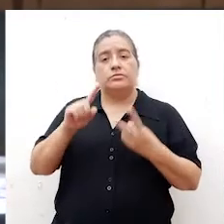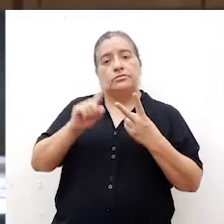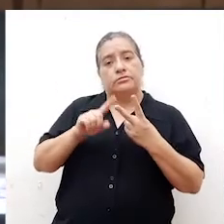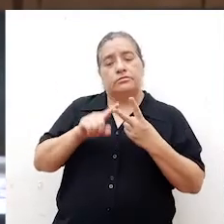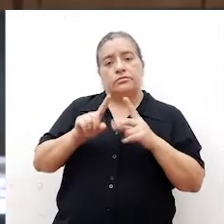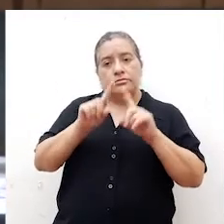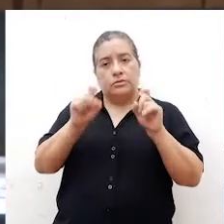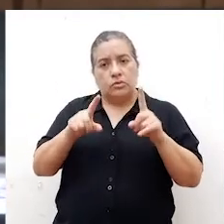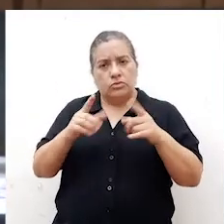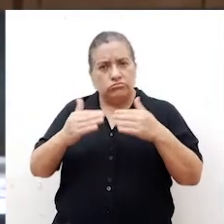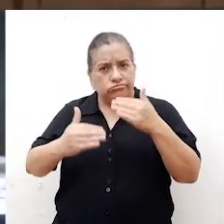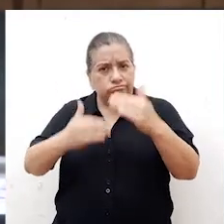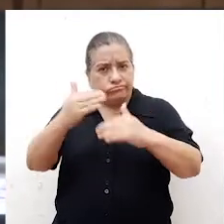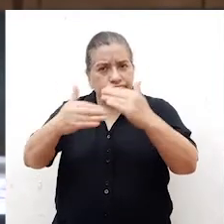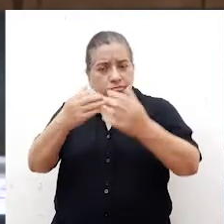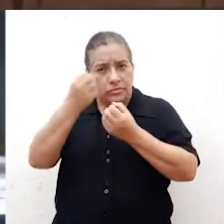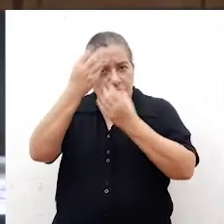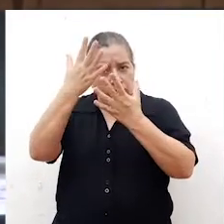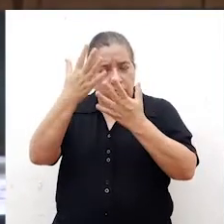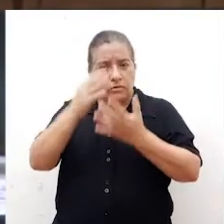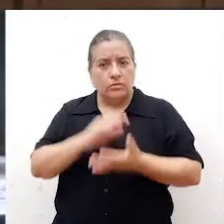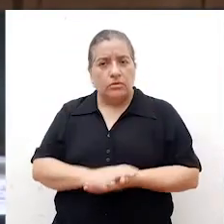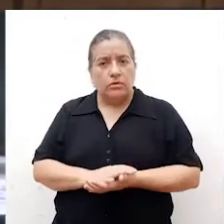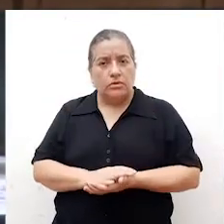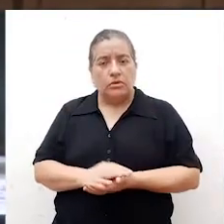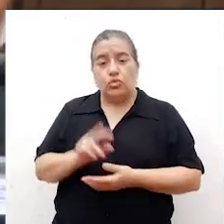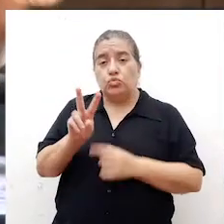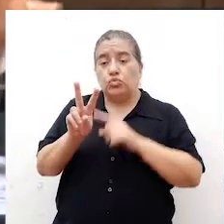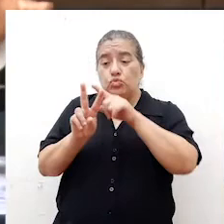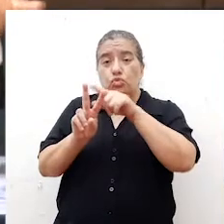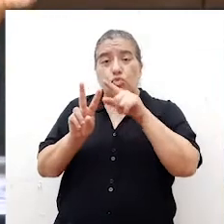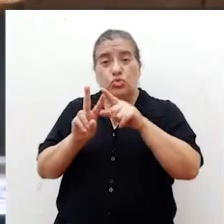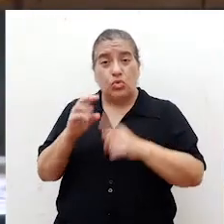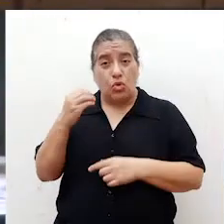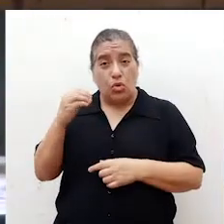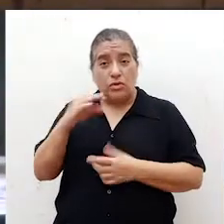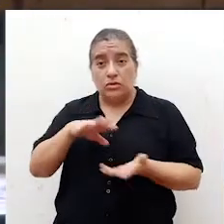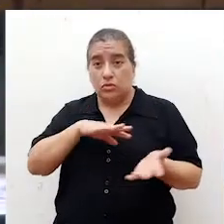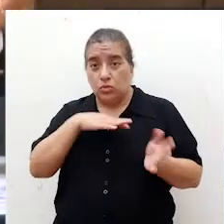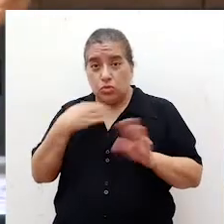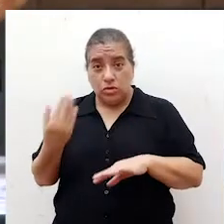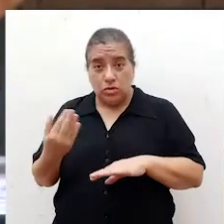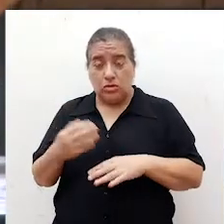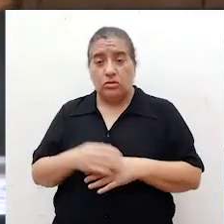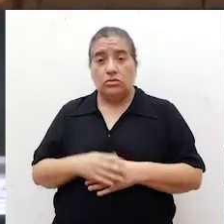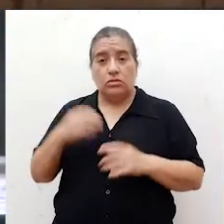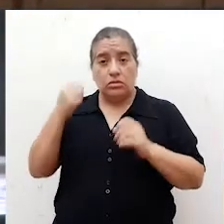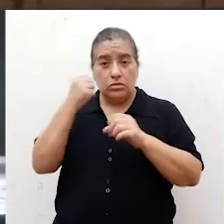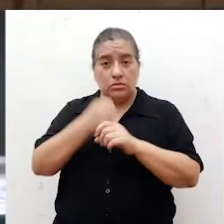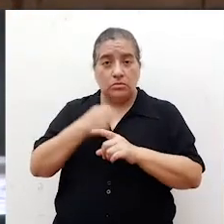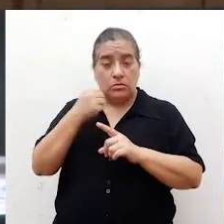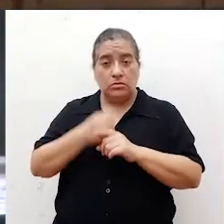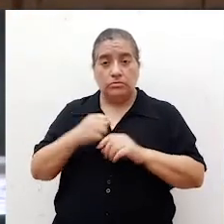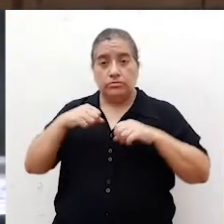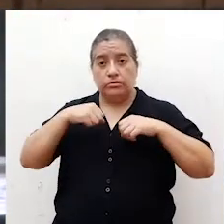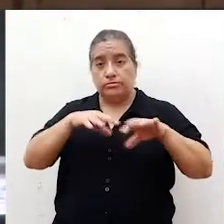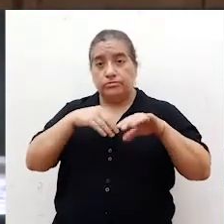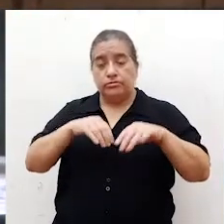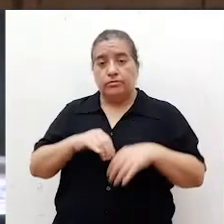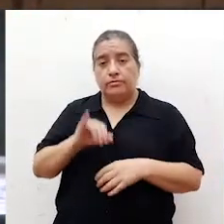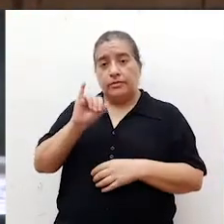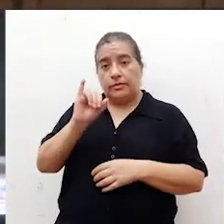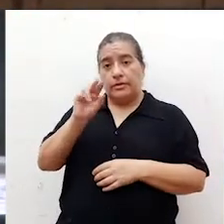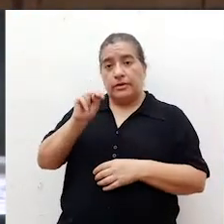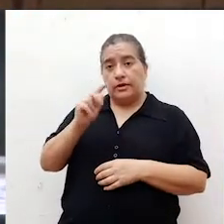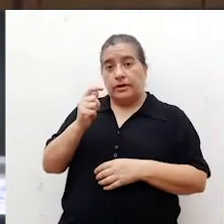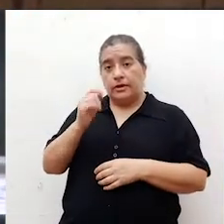No hay que olvidar que hay planes de contención, estos eran de abril, y luego